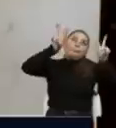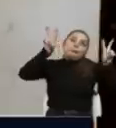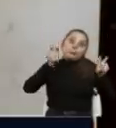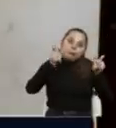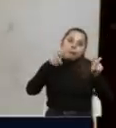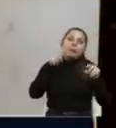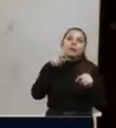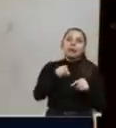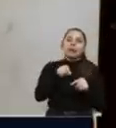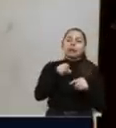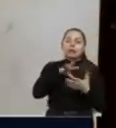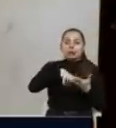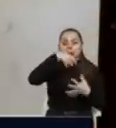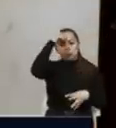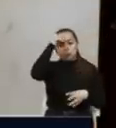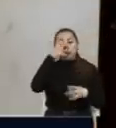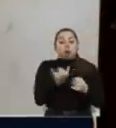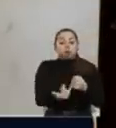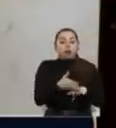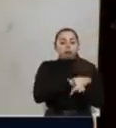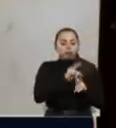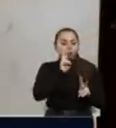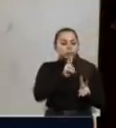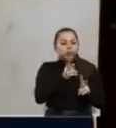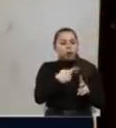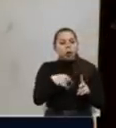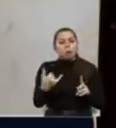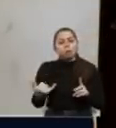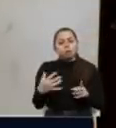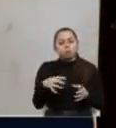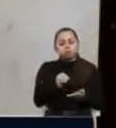ha aprehendido mercancía valuada en